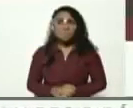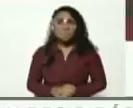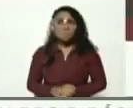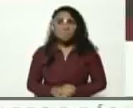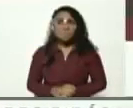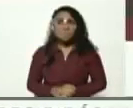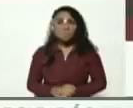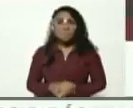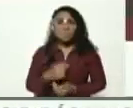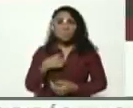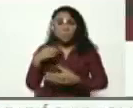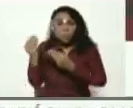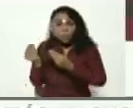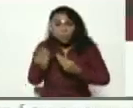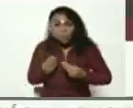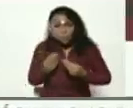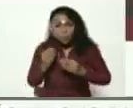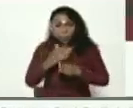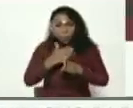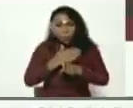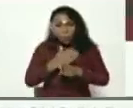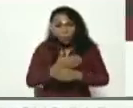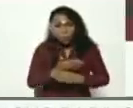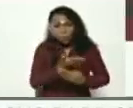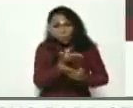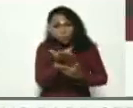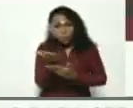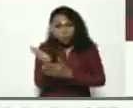Yo traje para compartir este día